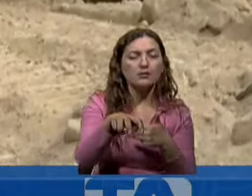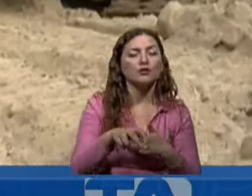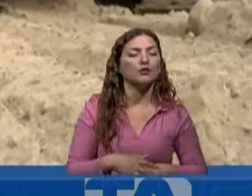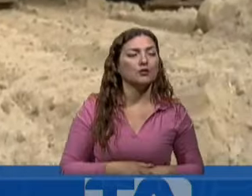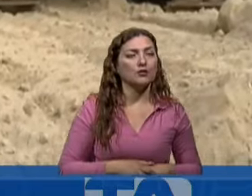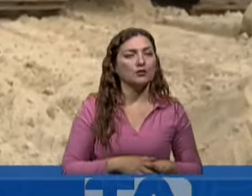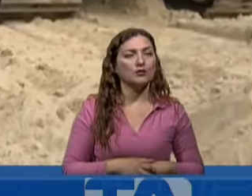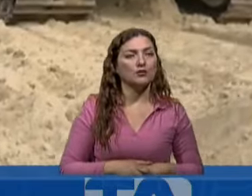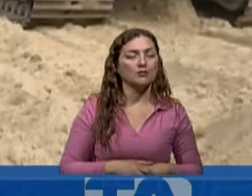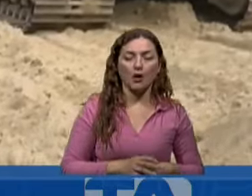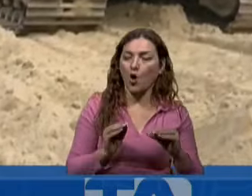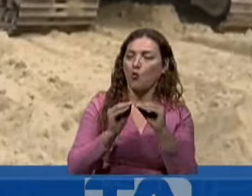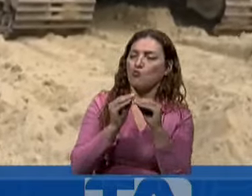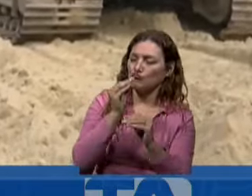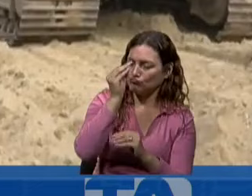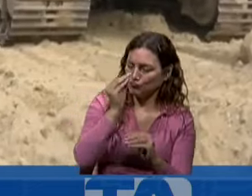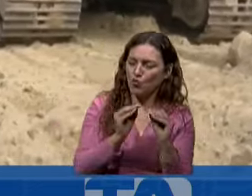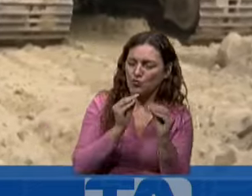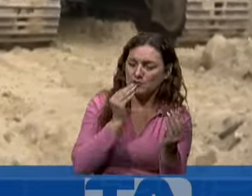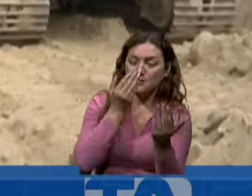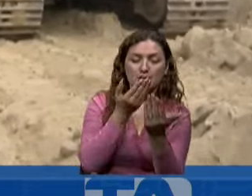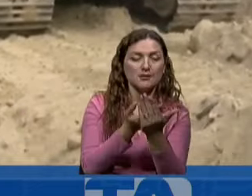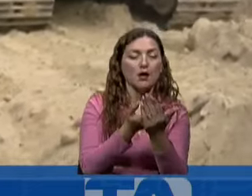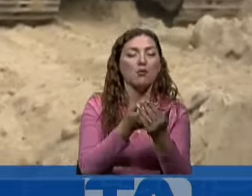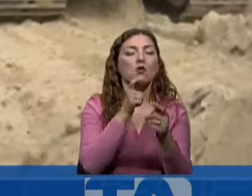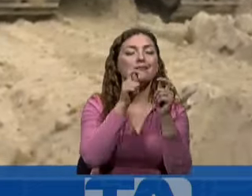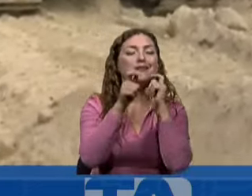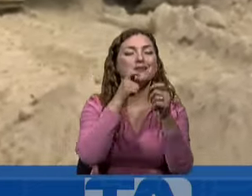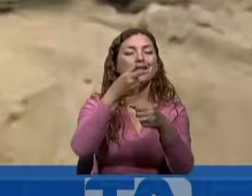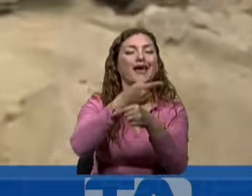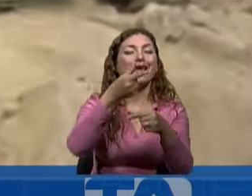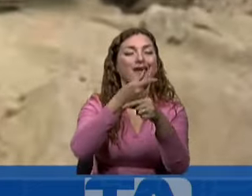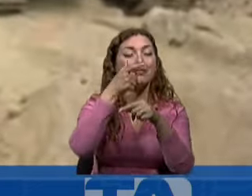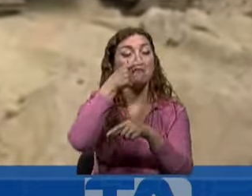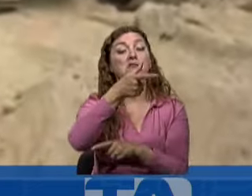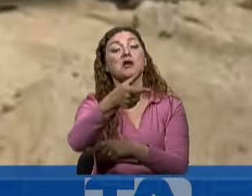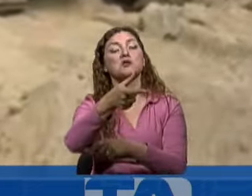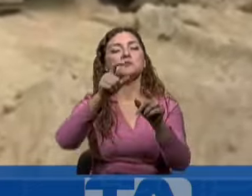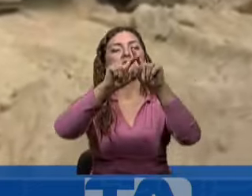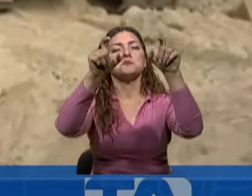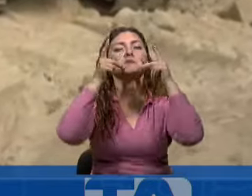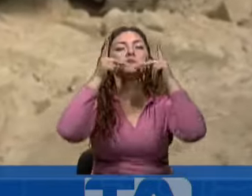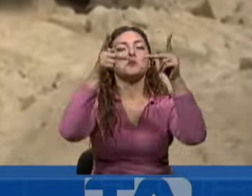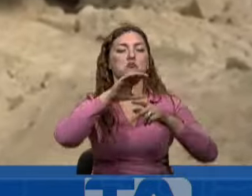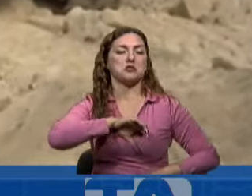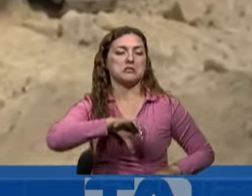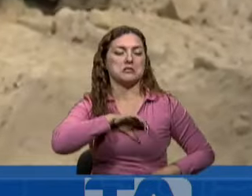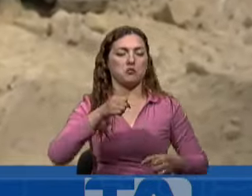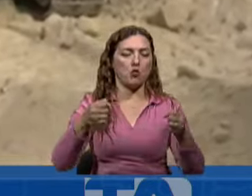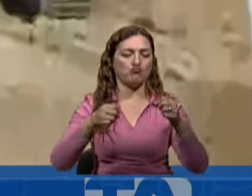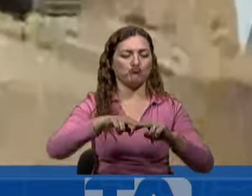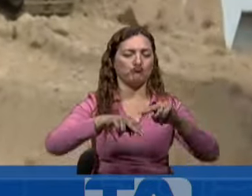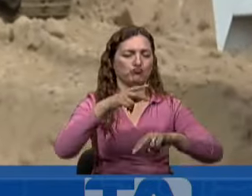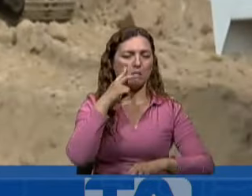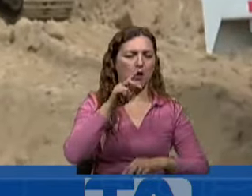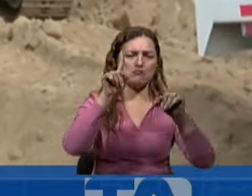señora, muchísimas gracias. Por acá vamos a hablar también con el gerente de fiscalización de la empresa pública metropolitana de movilidad y obras